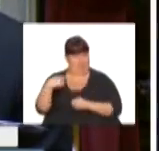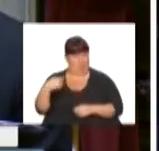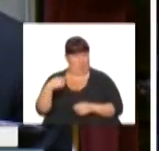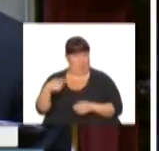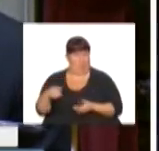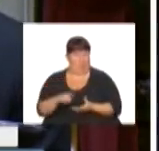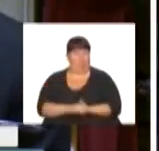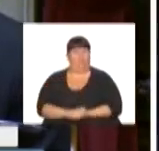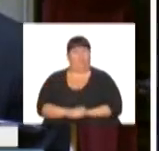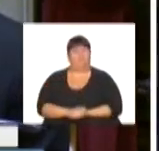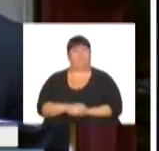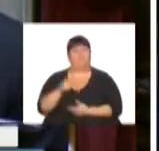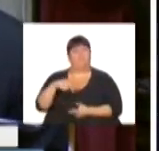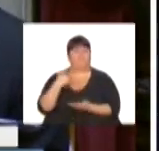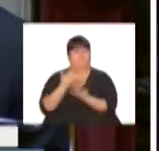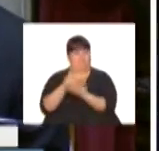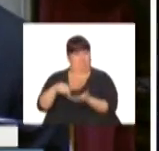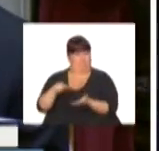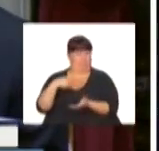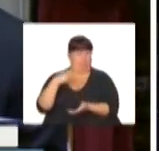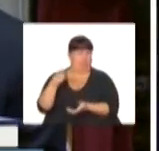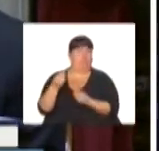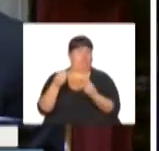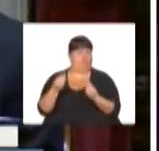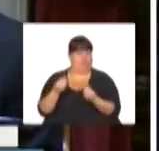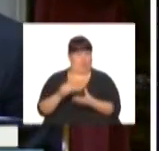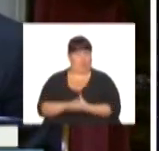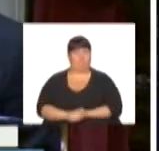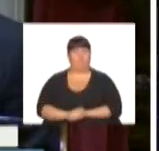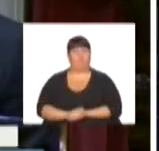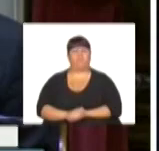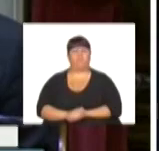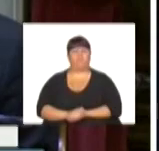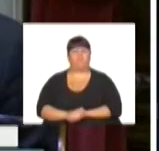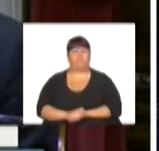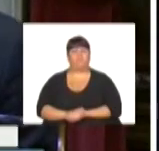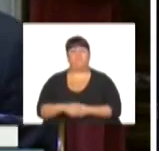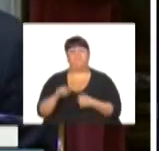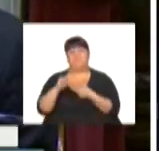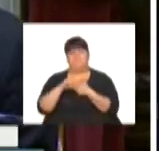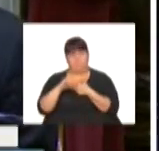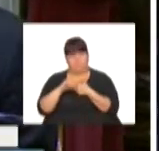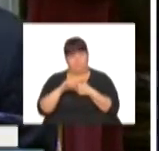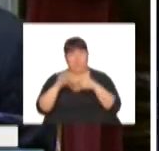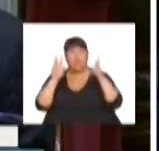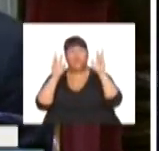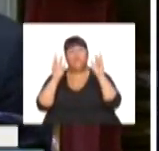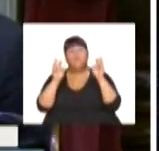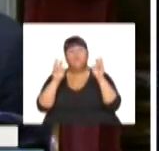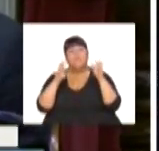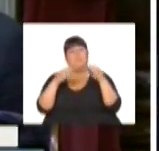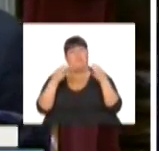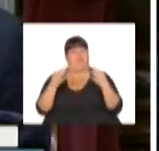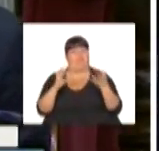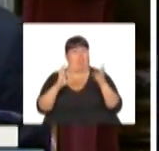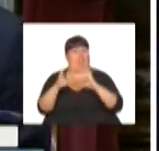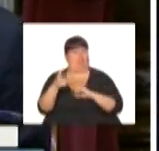masa crítica, la oficialista, hacen que esté la señora del otro